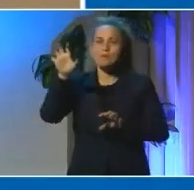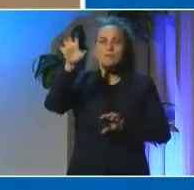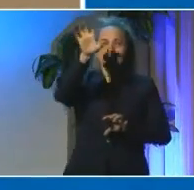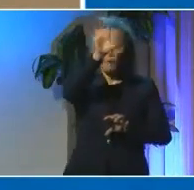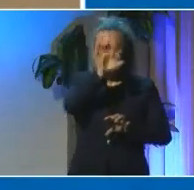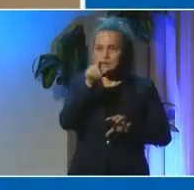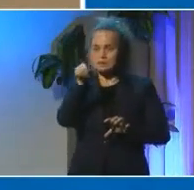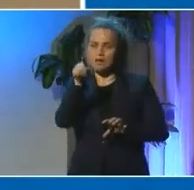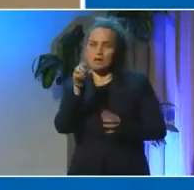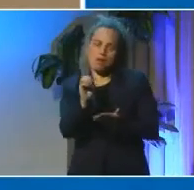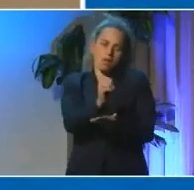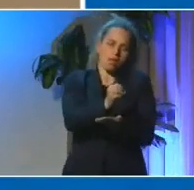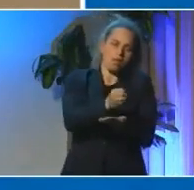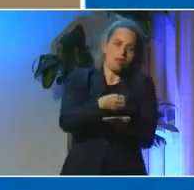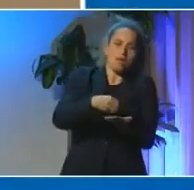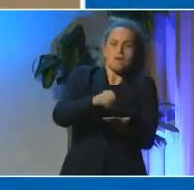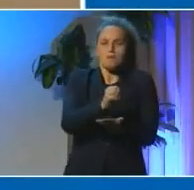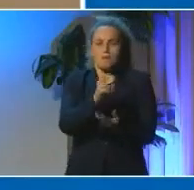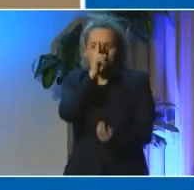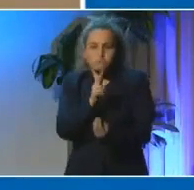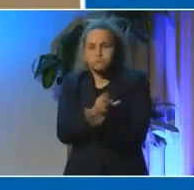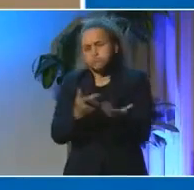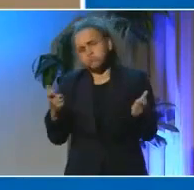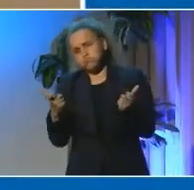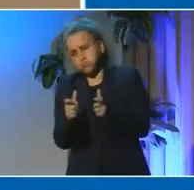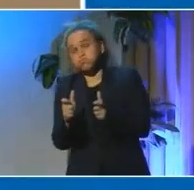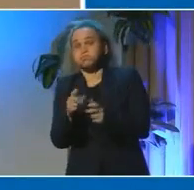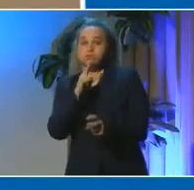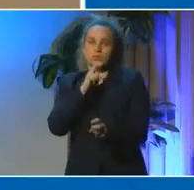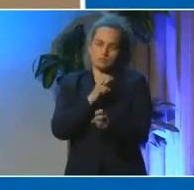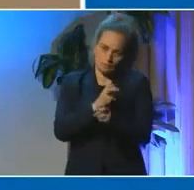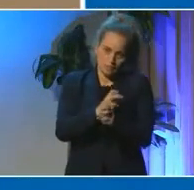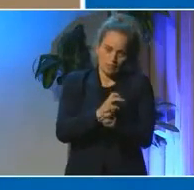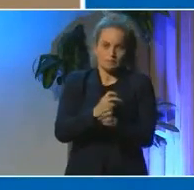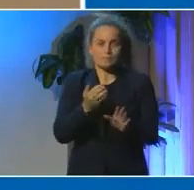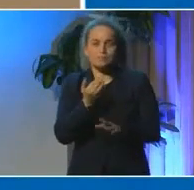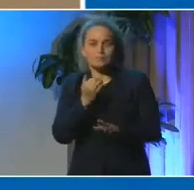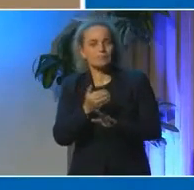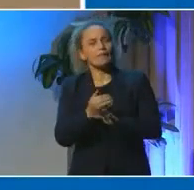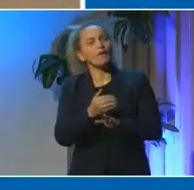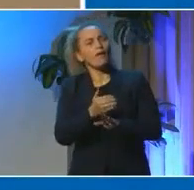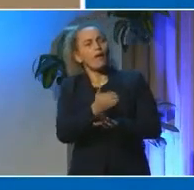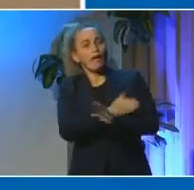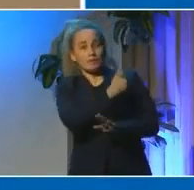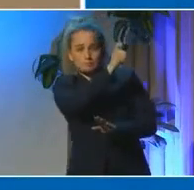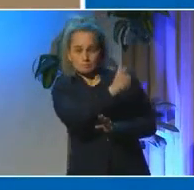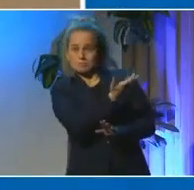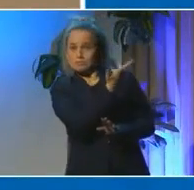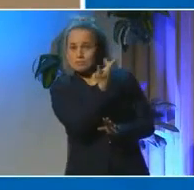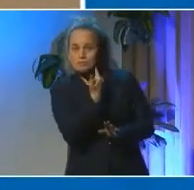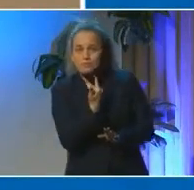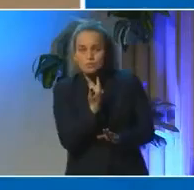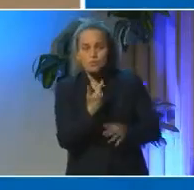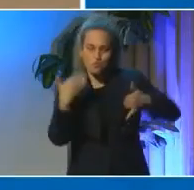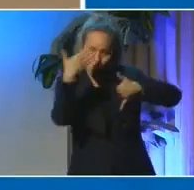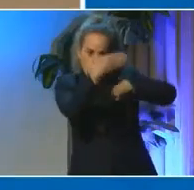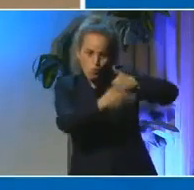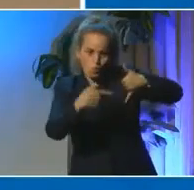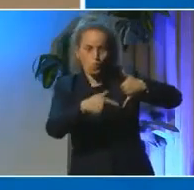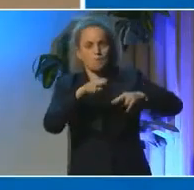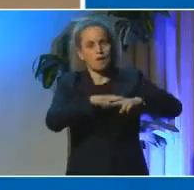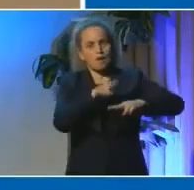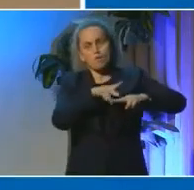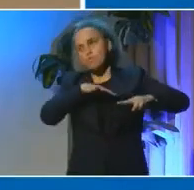menos biodiversidad es bastante más difícil como decían alguien estamos ante una riqueza inmensa